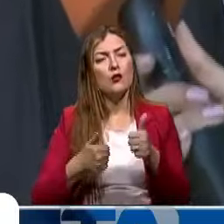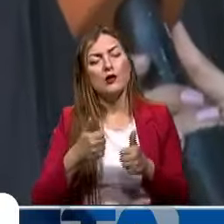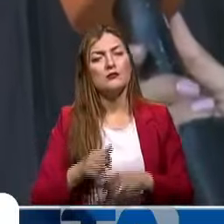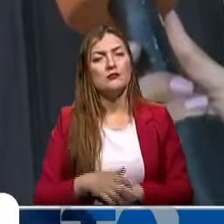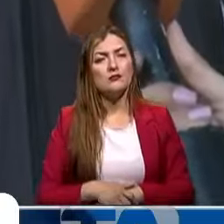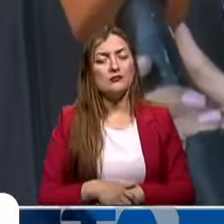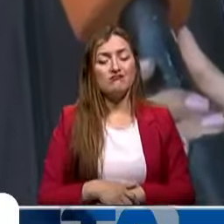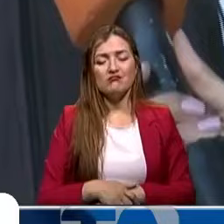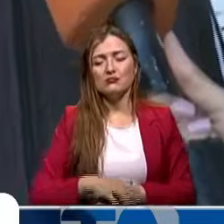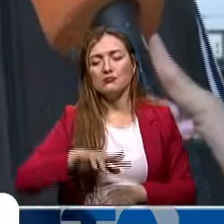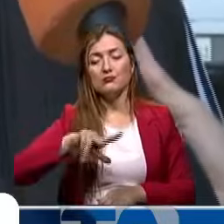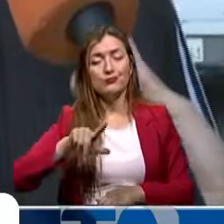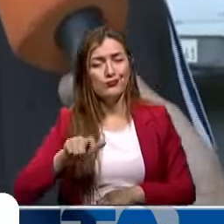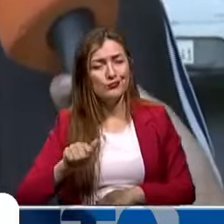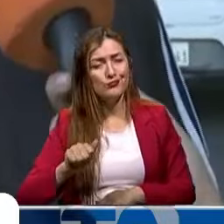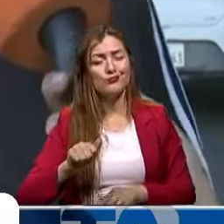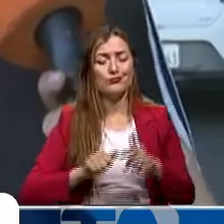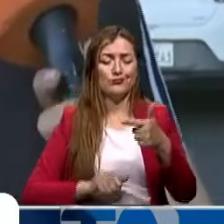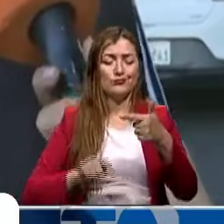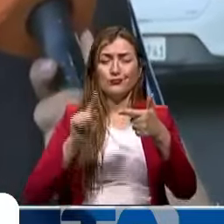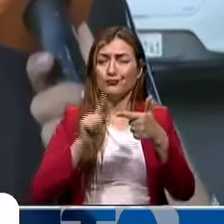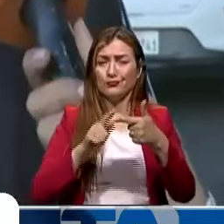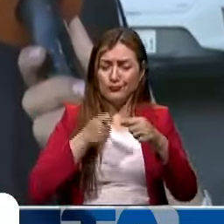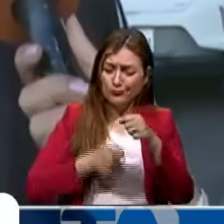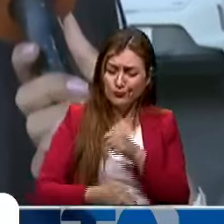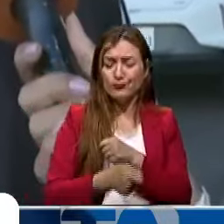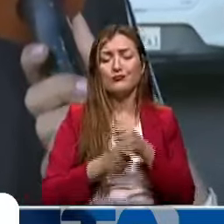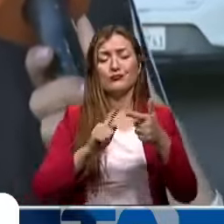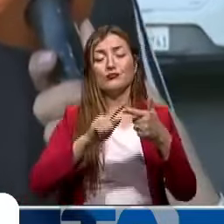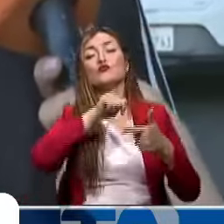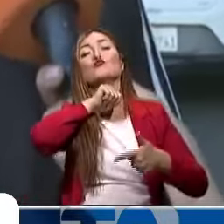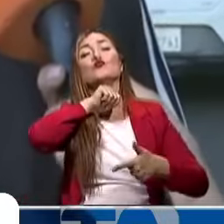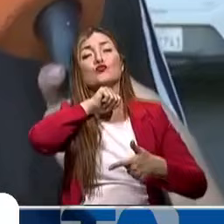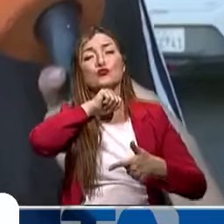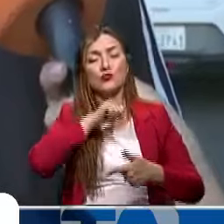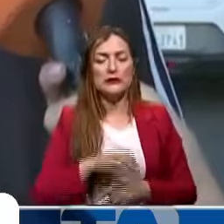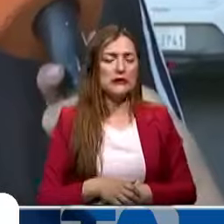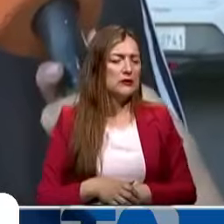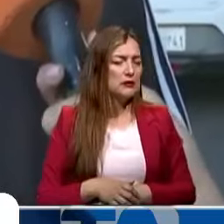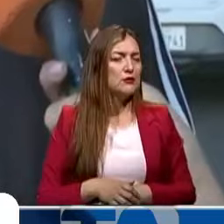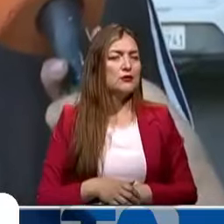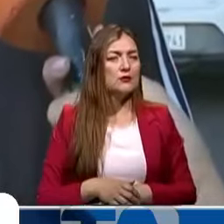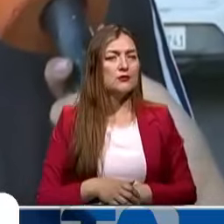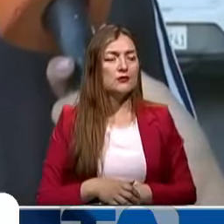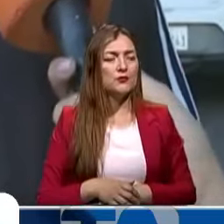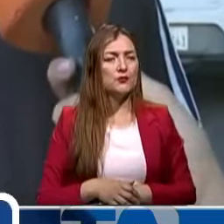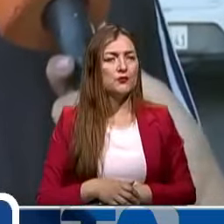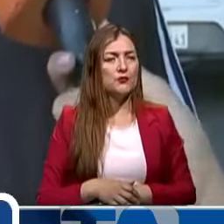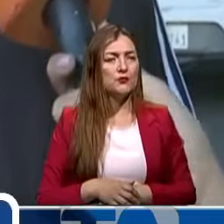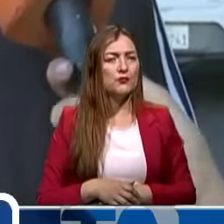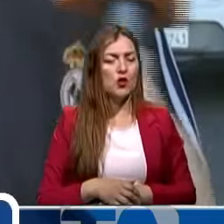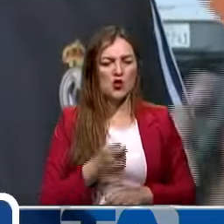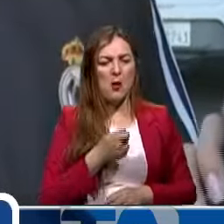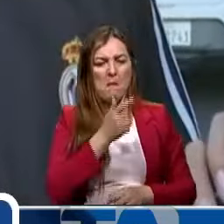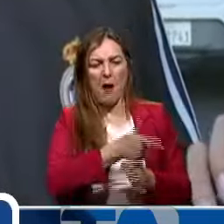Hoy roban, matan, asaltan, ya no matan, sino que ya dejan